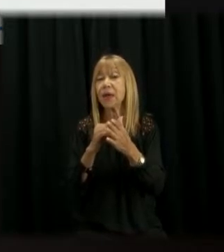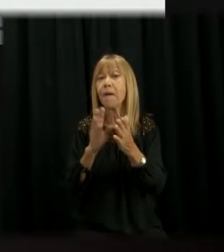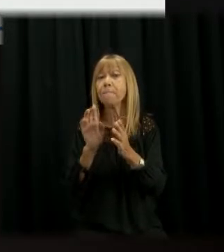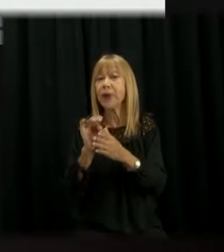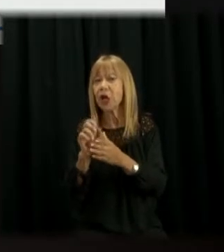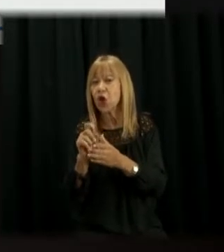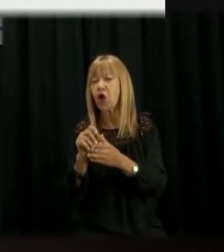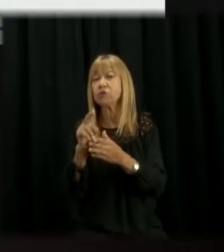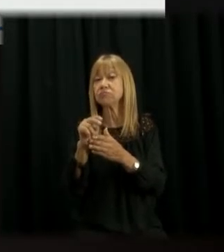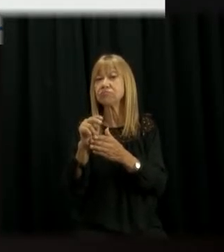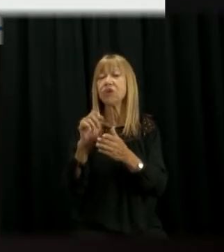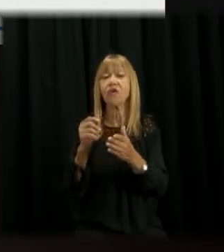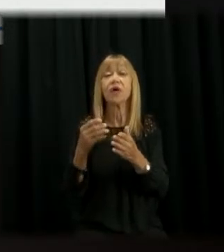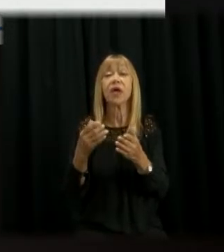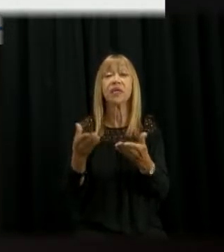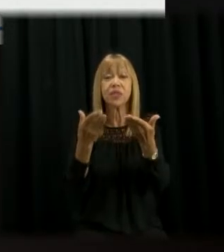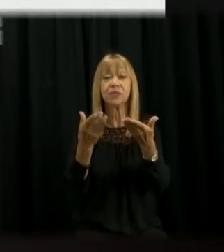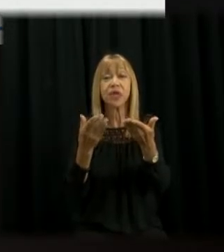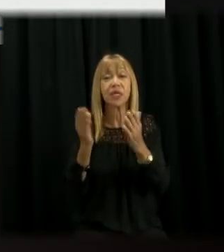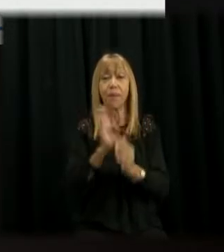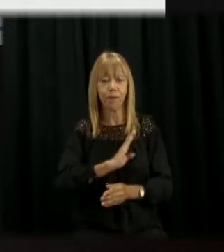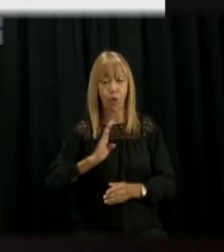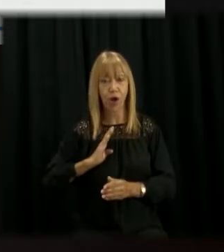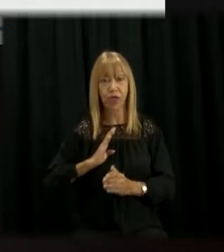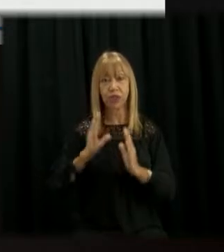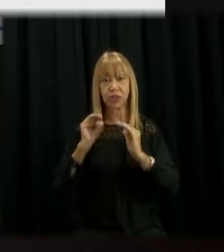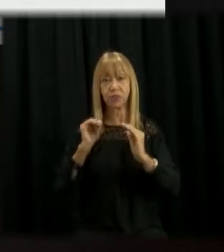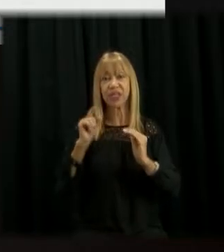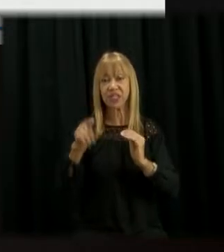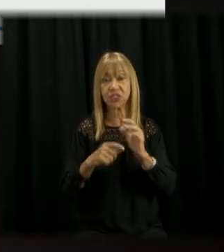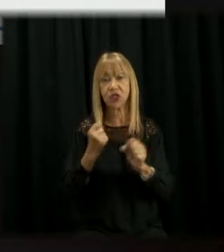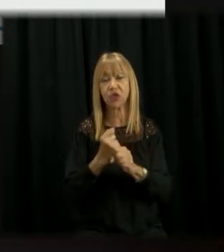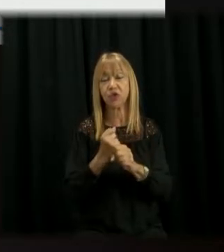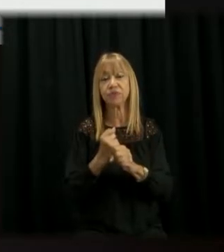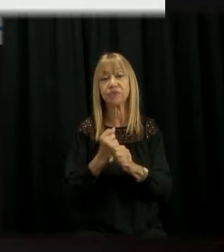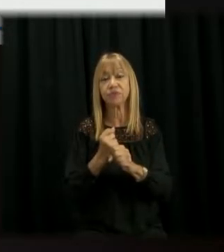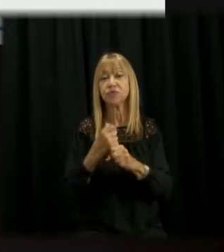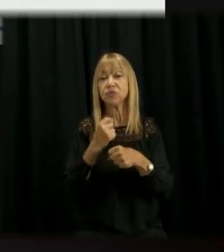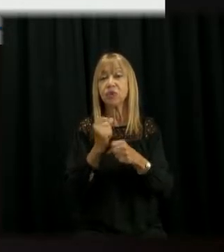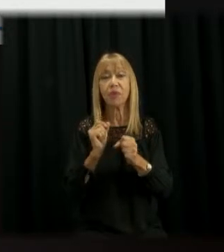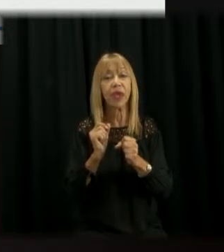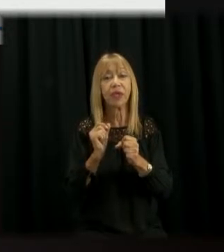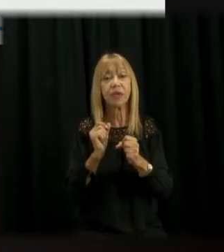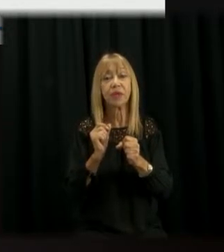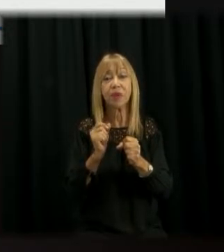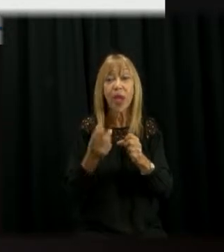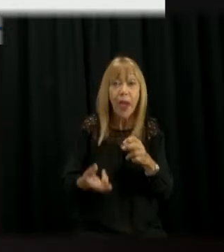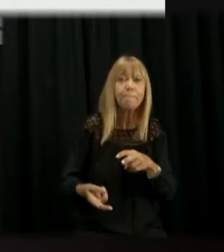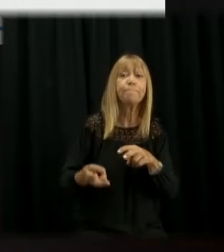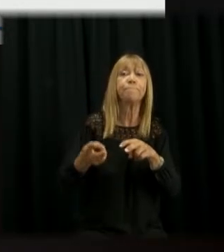unos gastos de 1.560 en gastos y se espera que la Junta de la Universidad de Puerto Rico haga mejoras